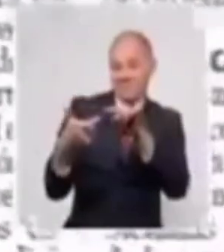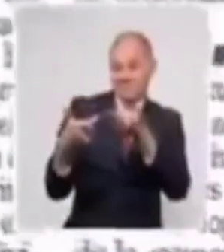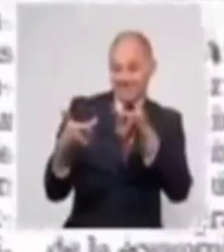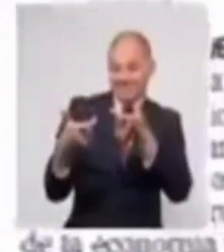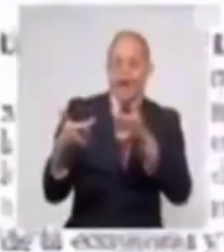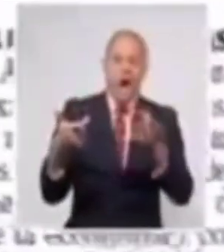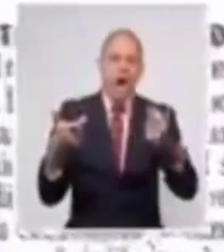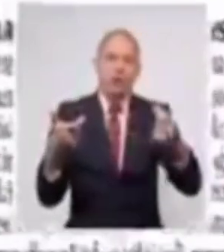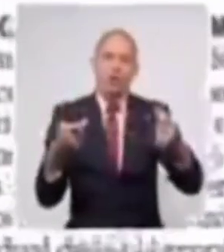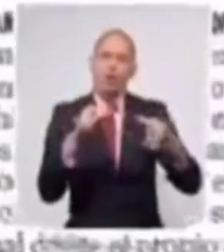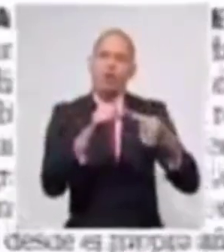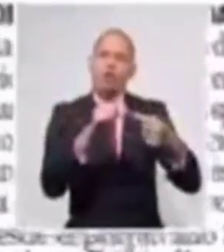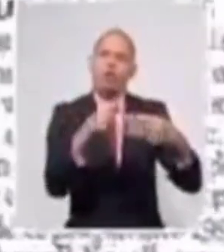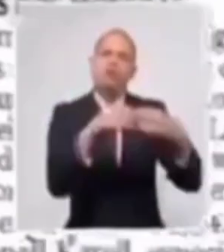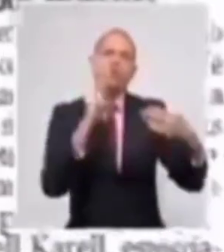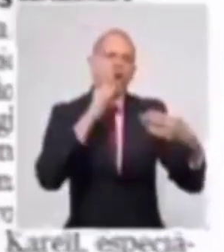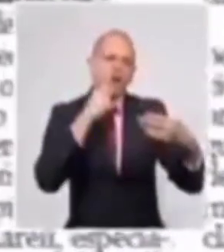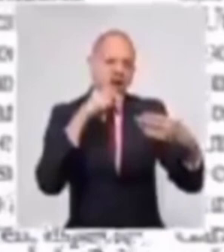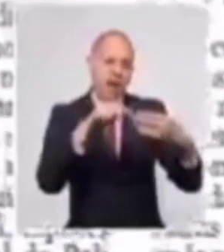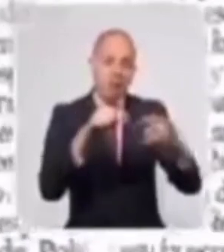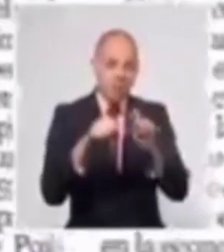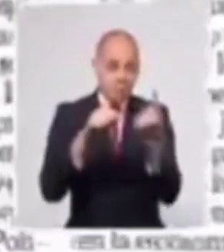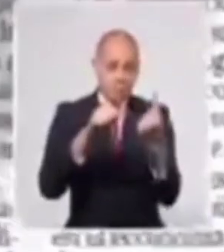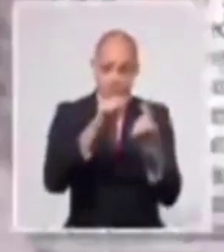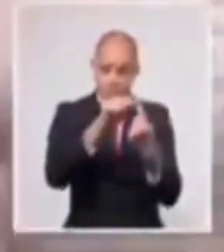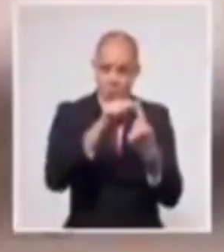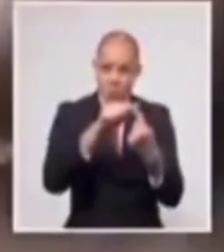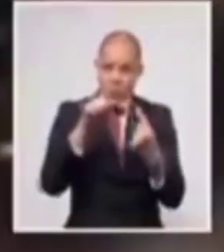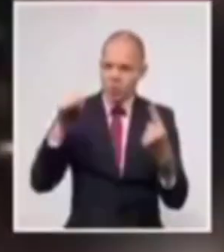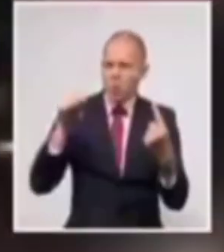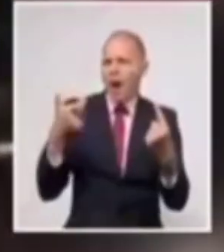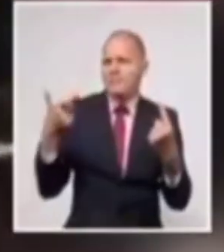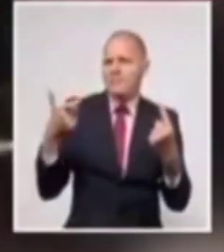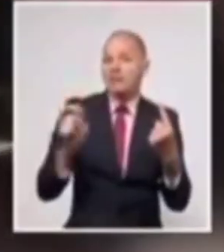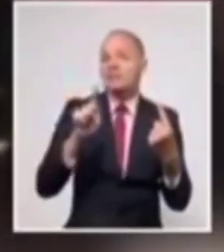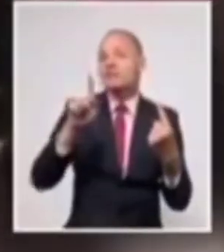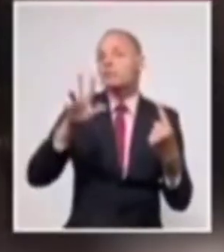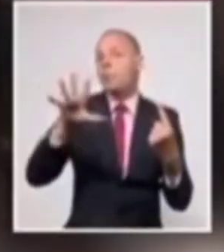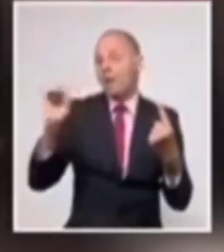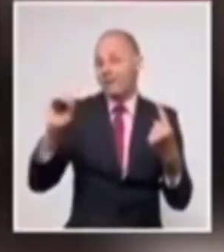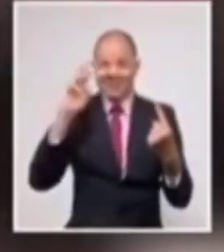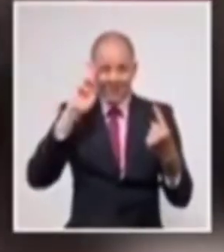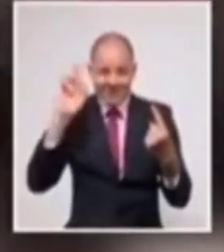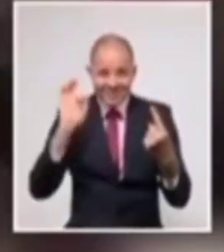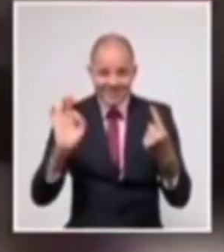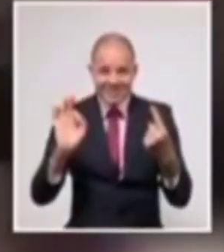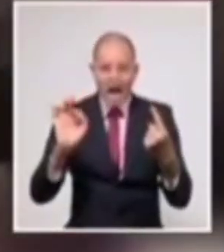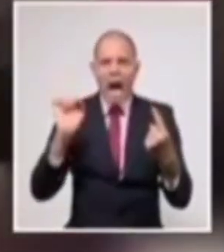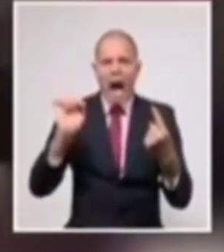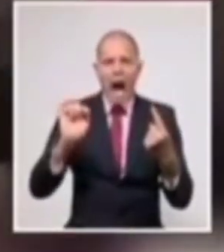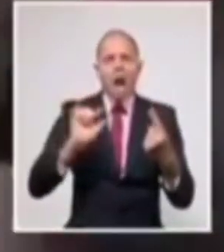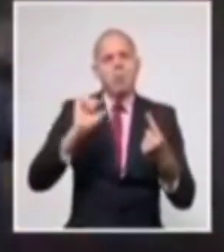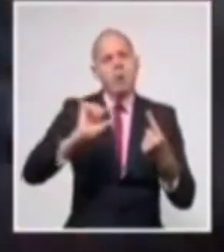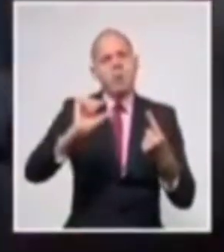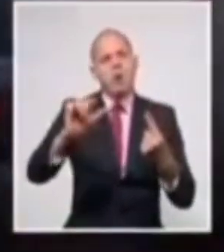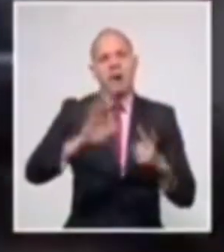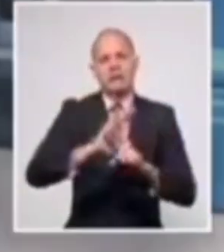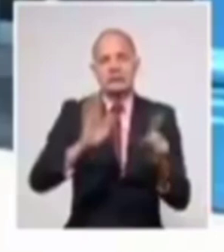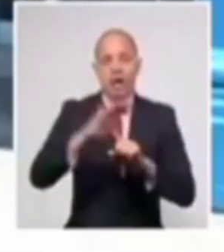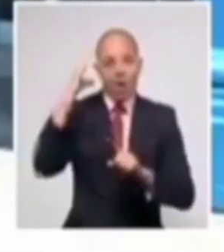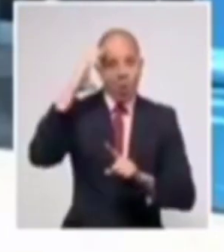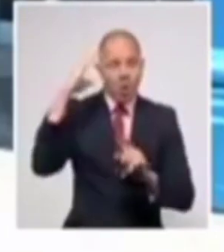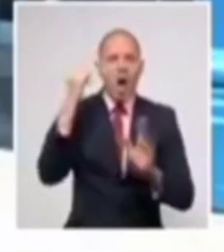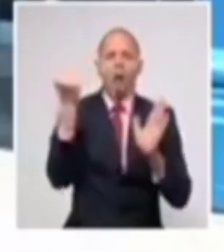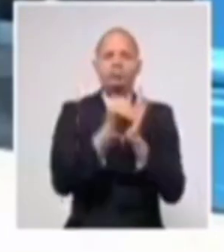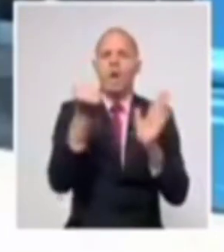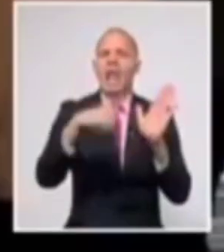1993 se diseñó un grupo de medidas para reactivar la economía entre ellas la despenalización del uso y tenencia del dólar